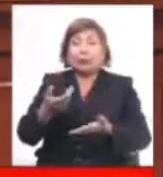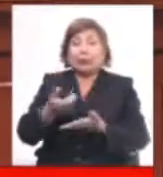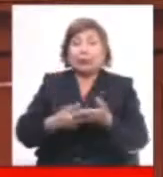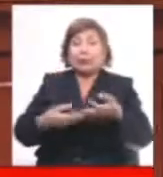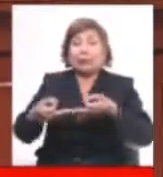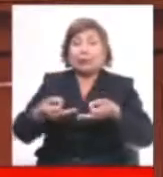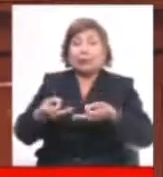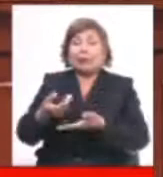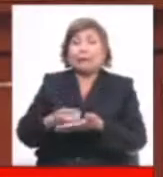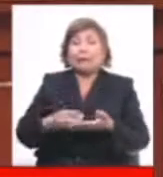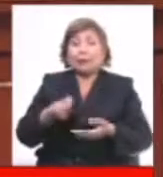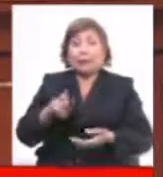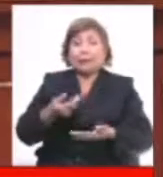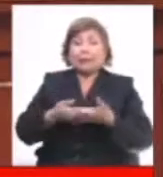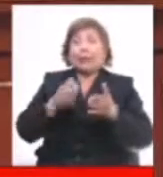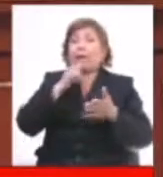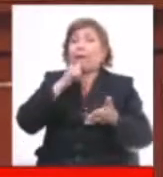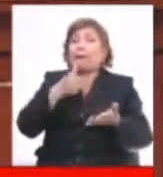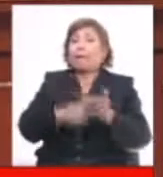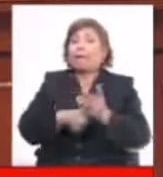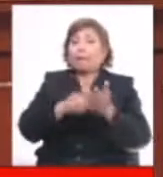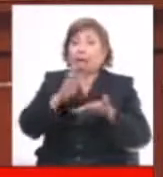y Finanzas mediante oficio